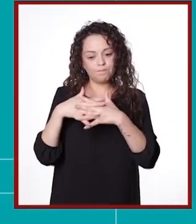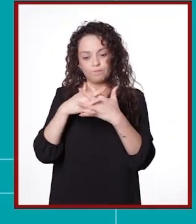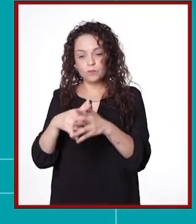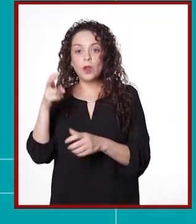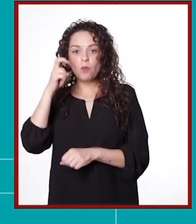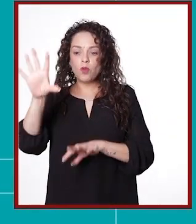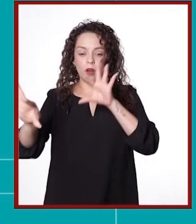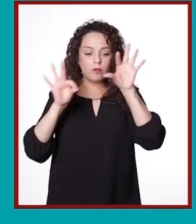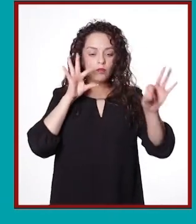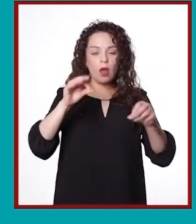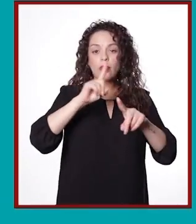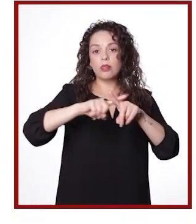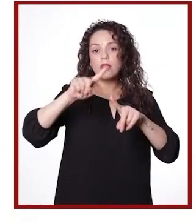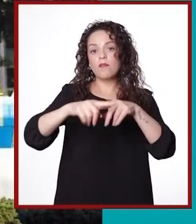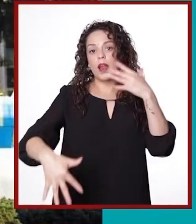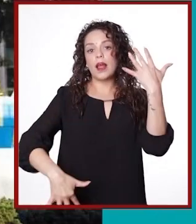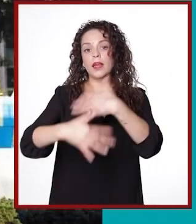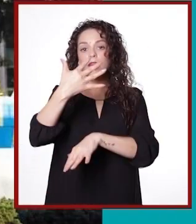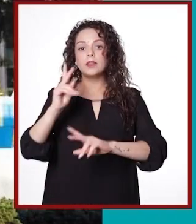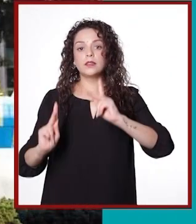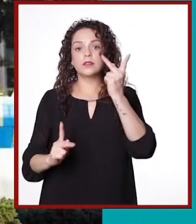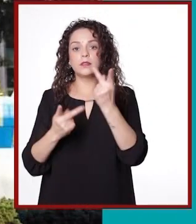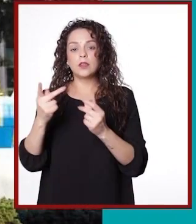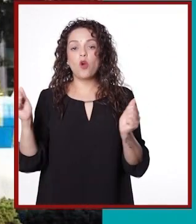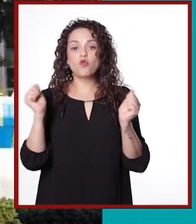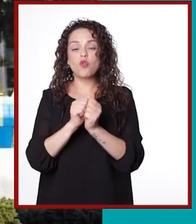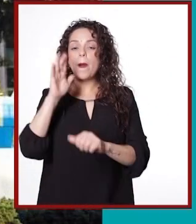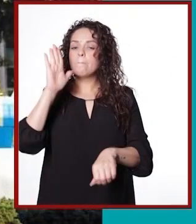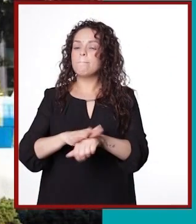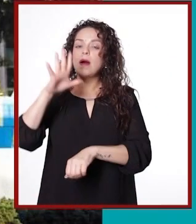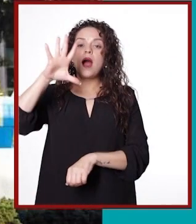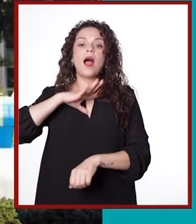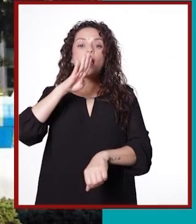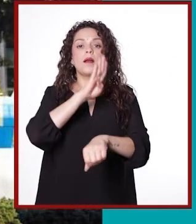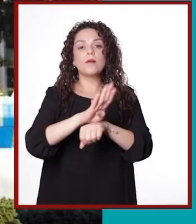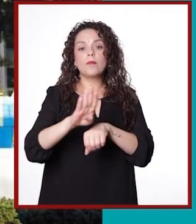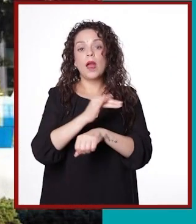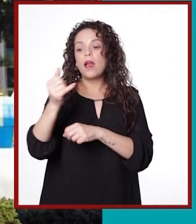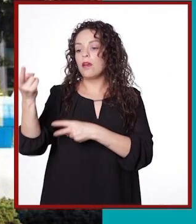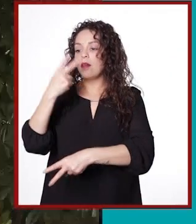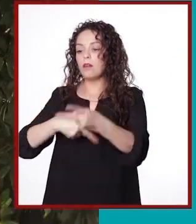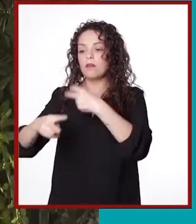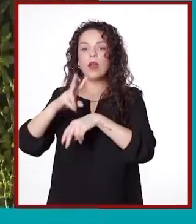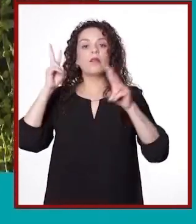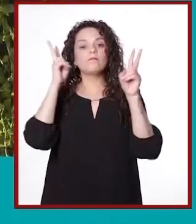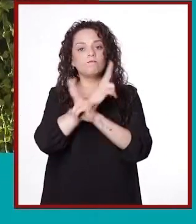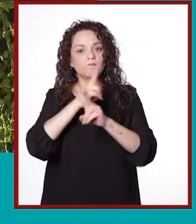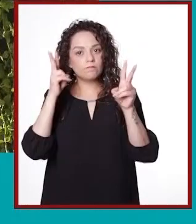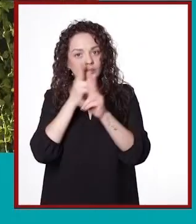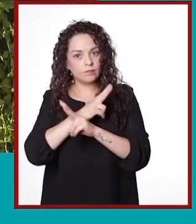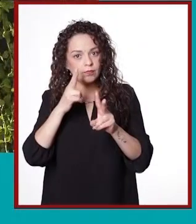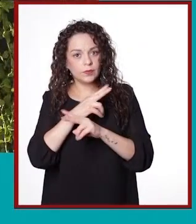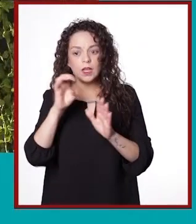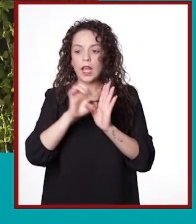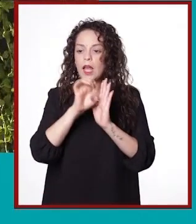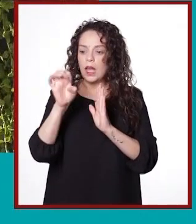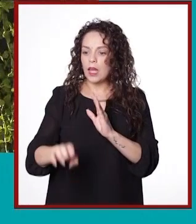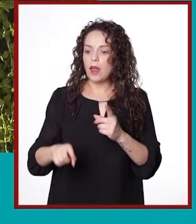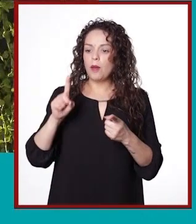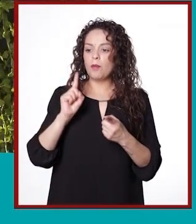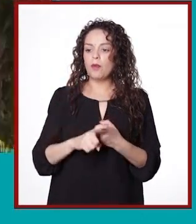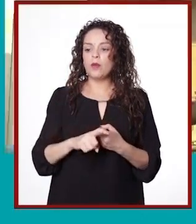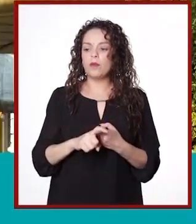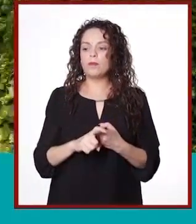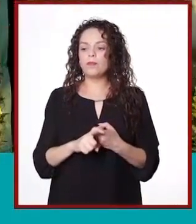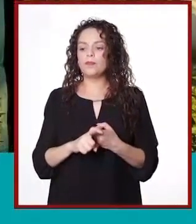15 especies con la mayor cantidad de beneficios y producción de oxígeno, que son especies arbustivas, como son, en el